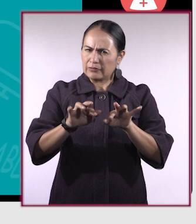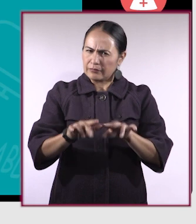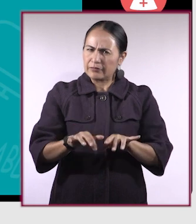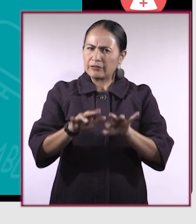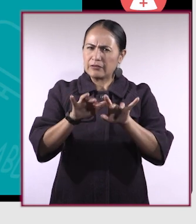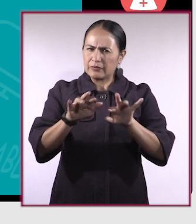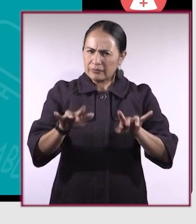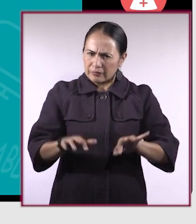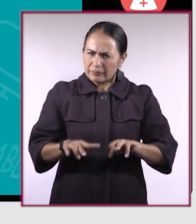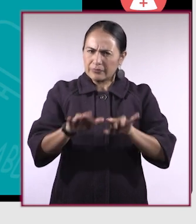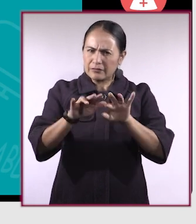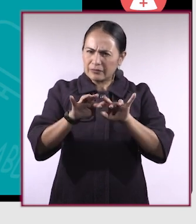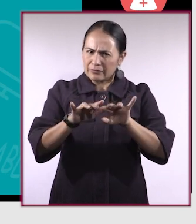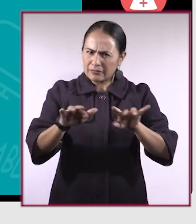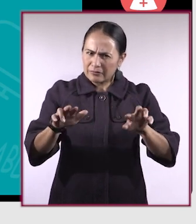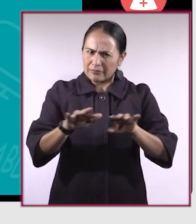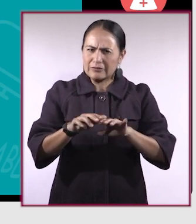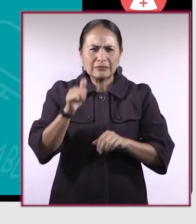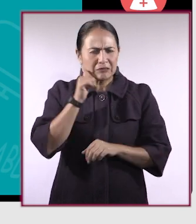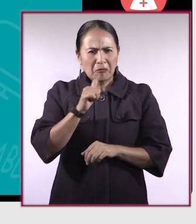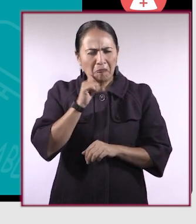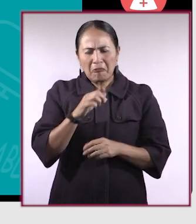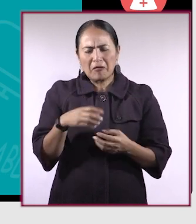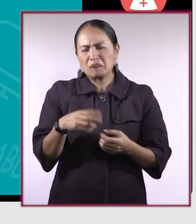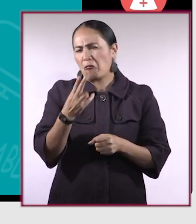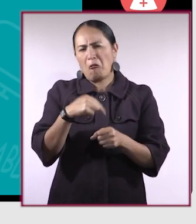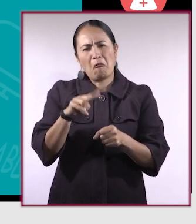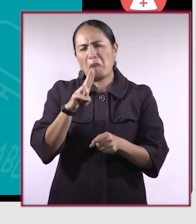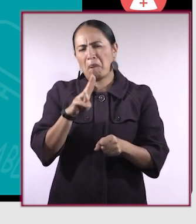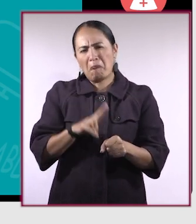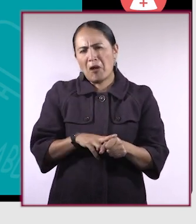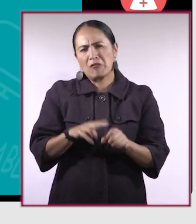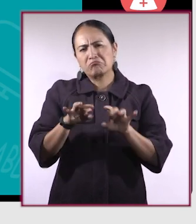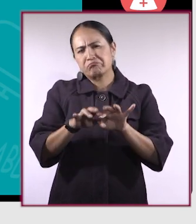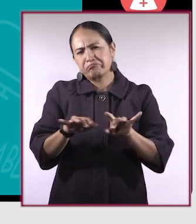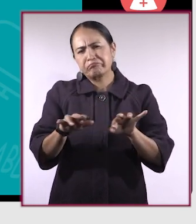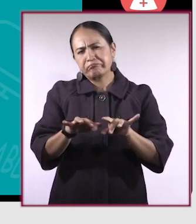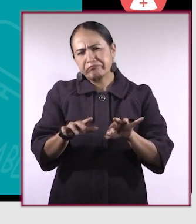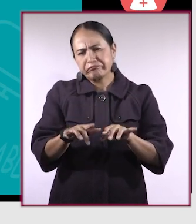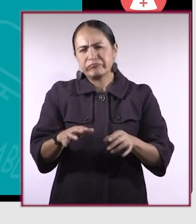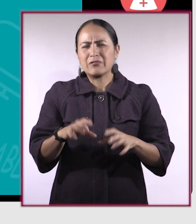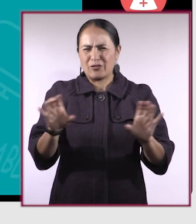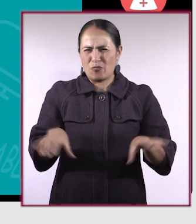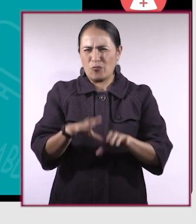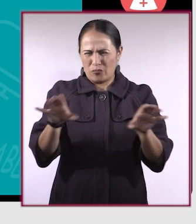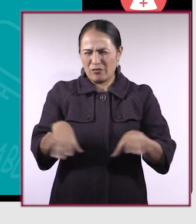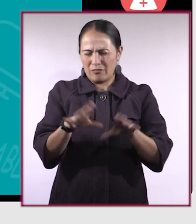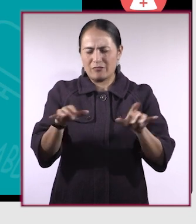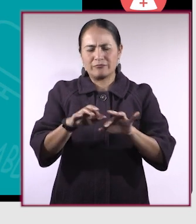de la manera más fácil, más cotidiana, ¿no? Que nosotros podamos, ¿no?